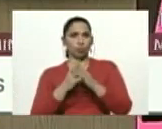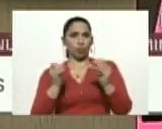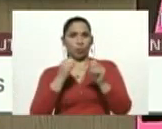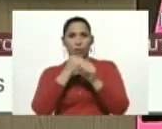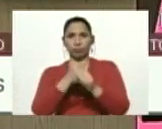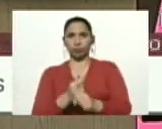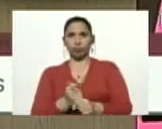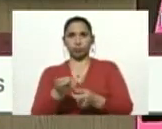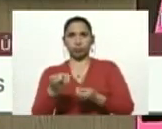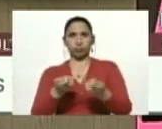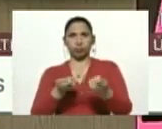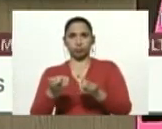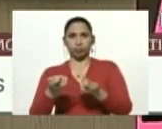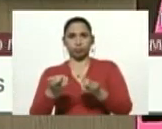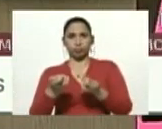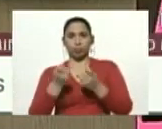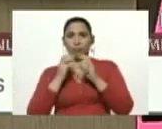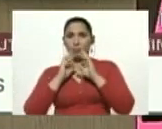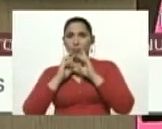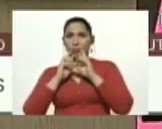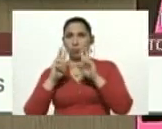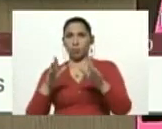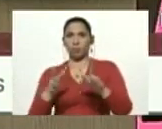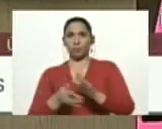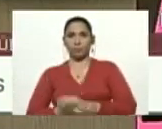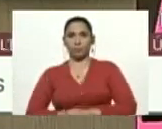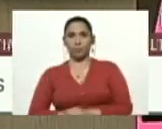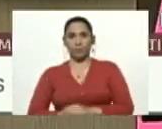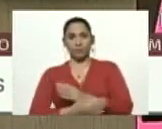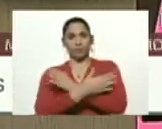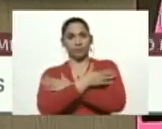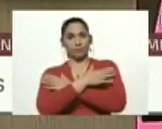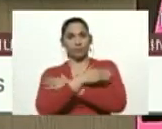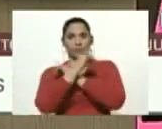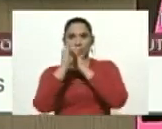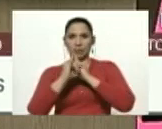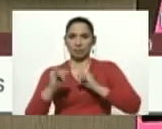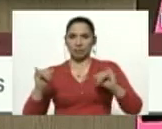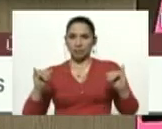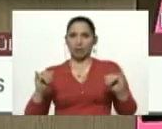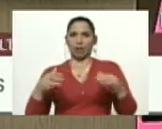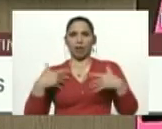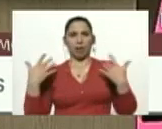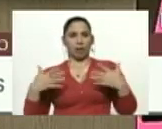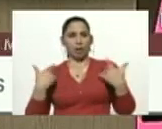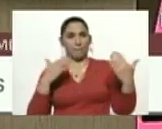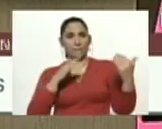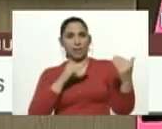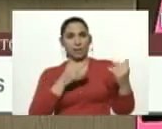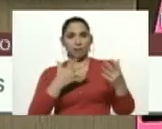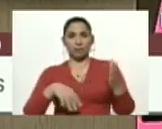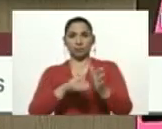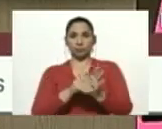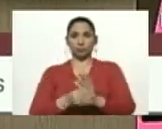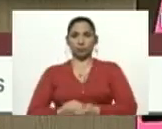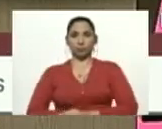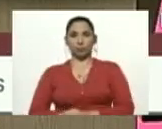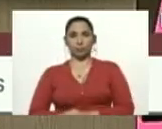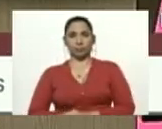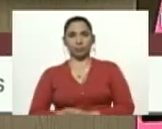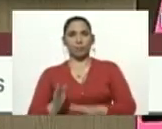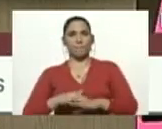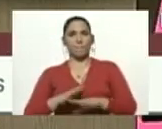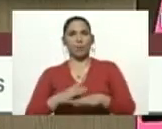estaciones testimonios de felicidad, de alegría, de esperanza renovada,